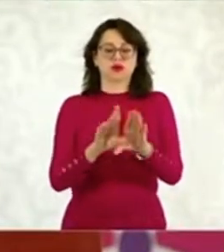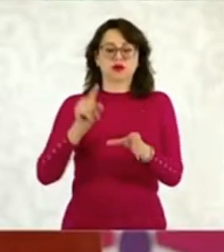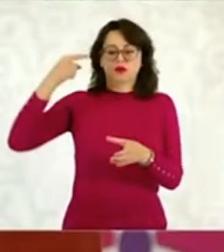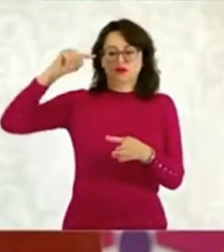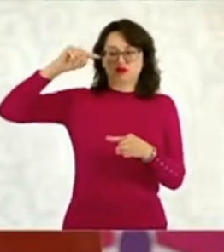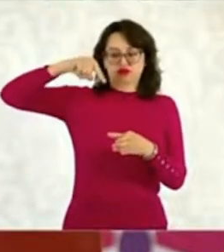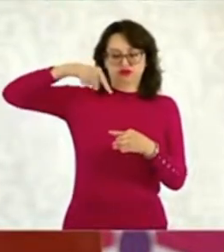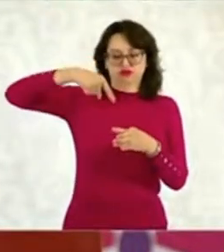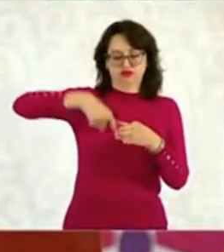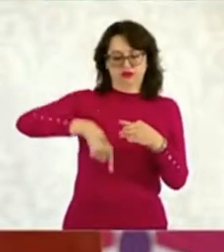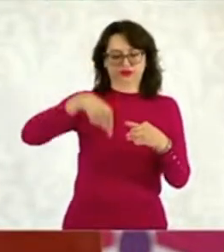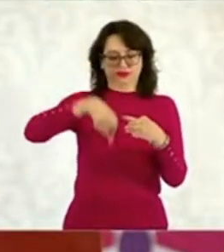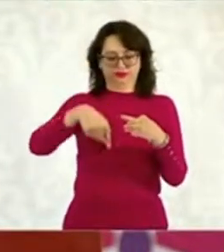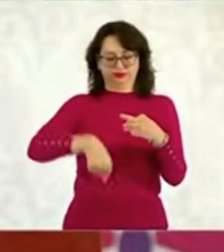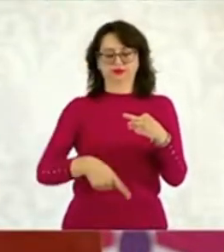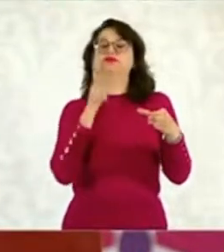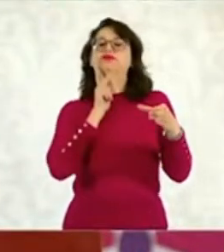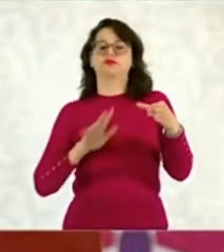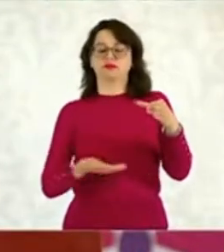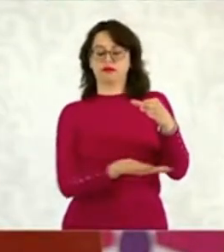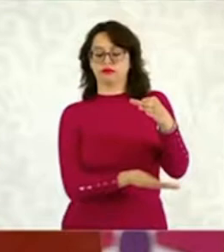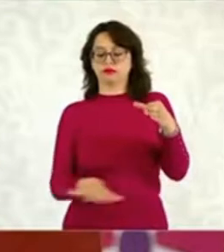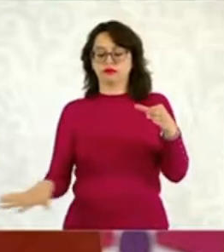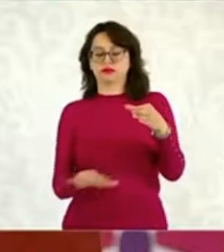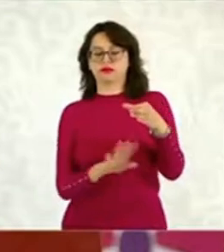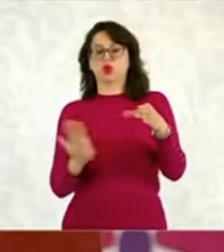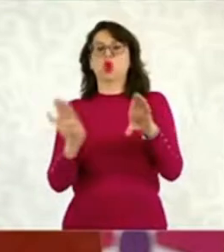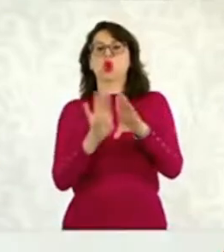petróleo, pueda salir el petróleo.